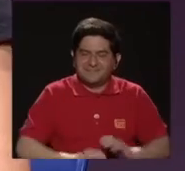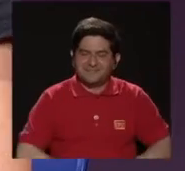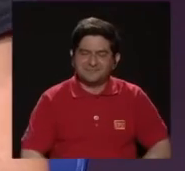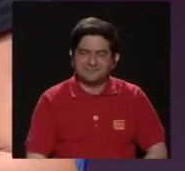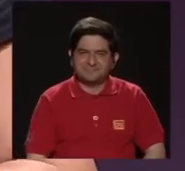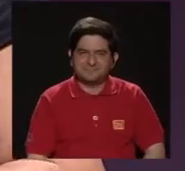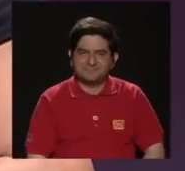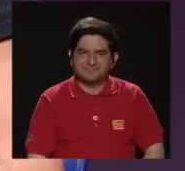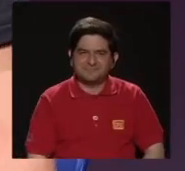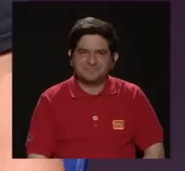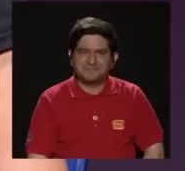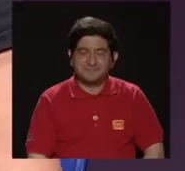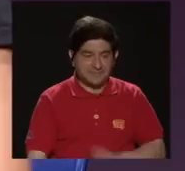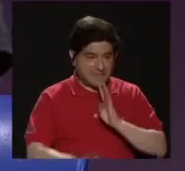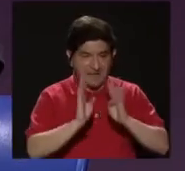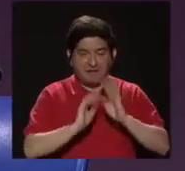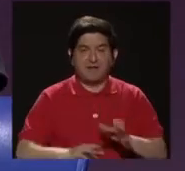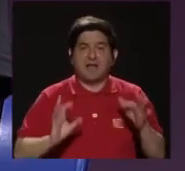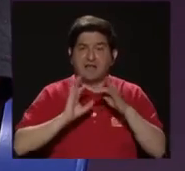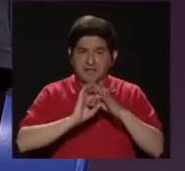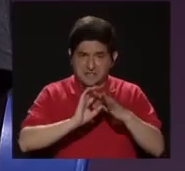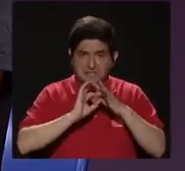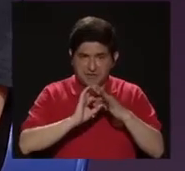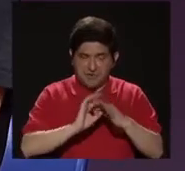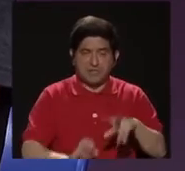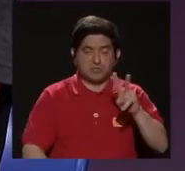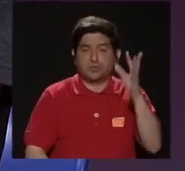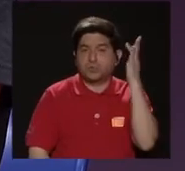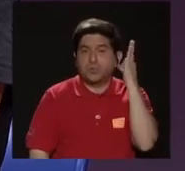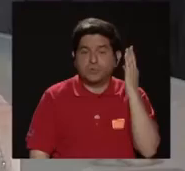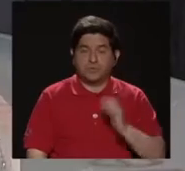no se le pone nombre. Incluso hablamos de relaciones